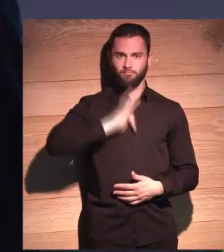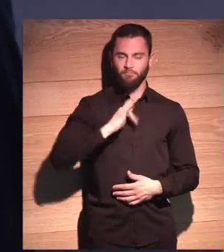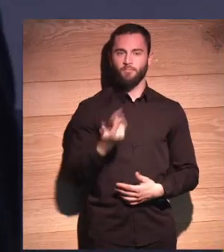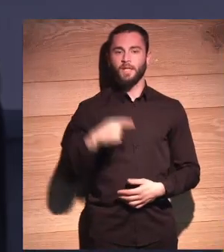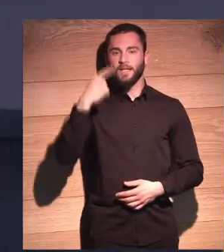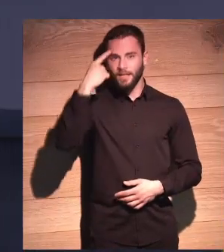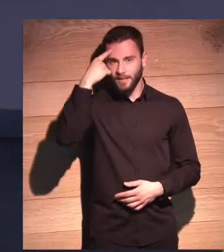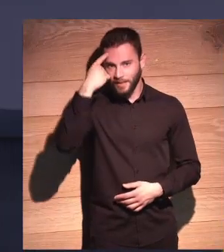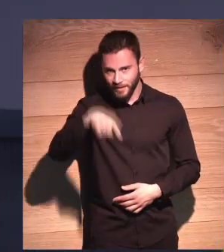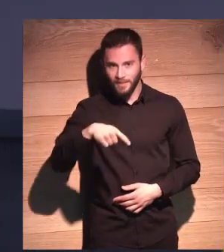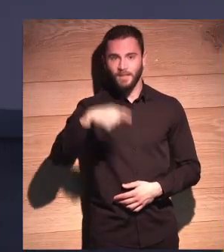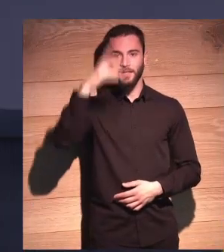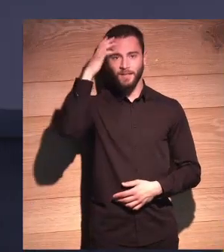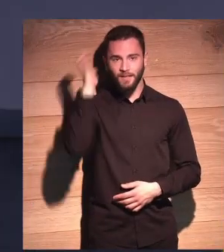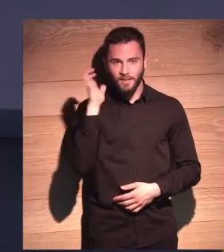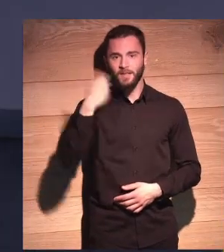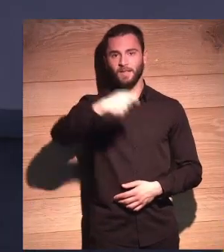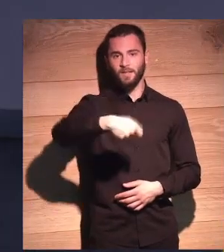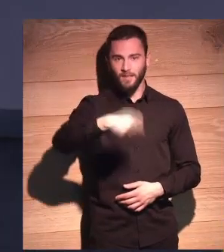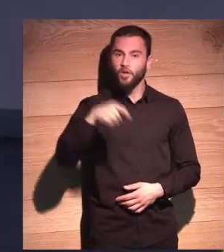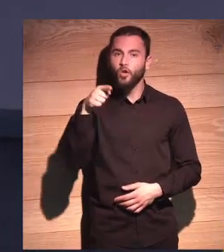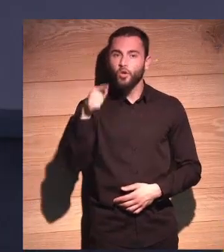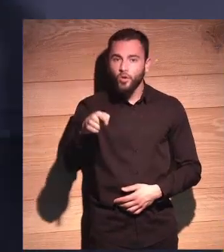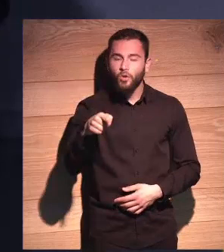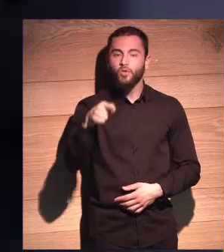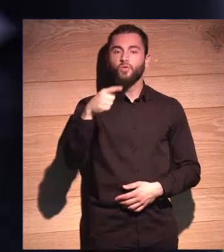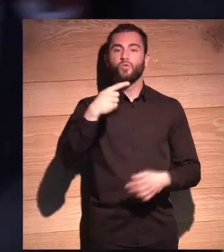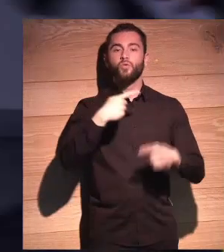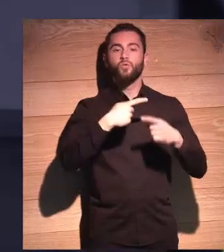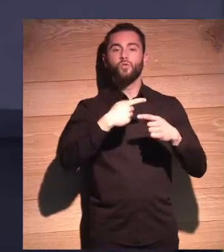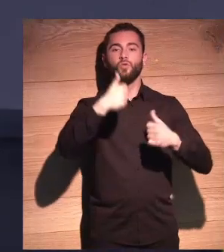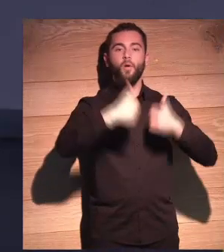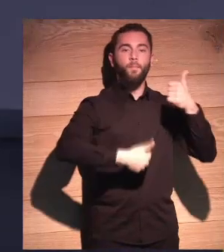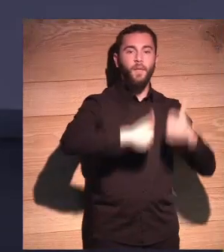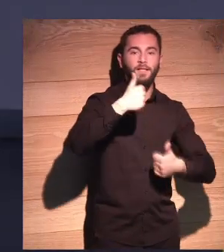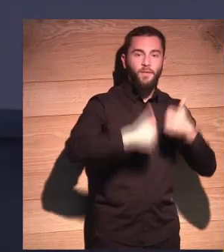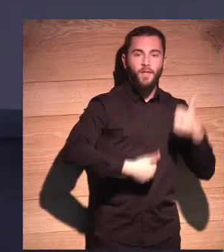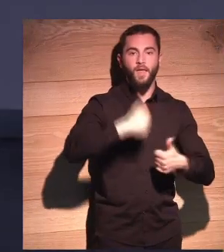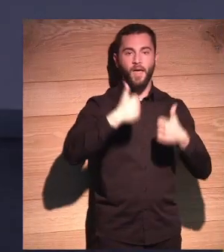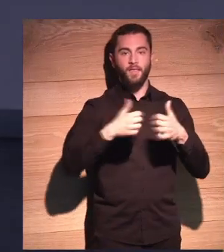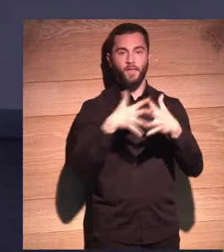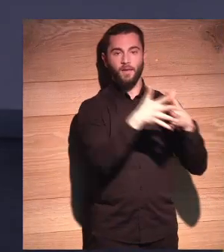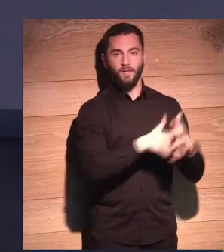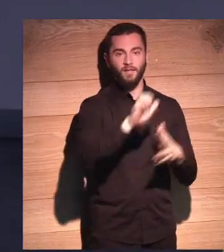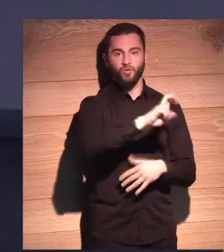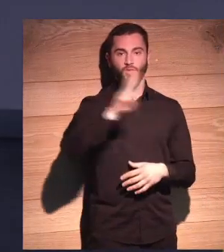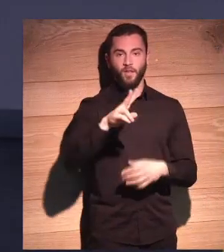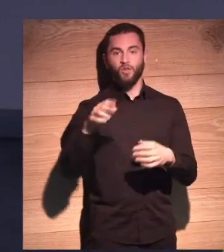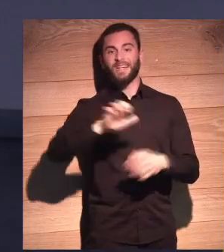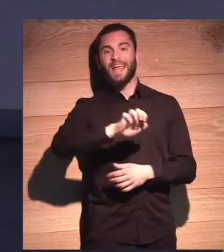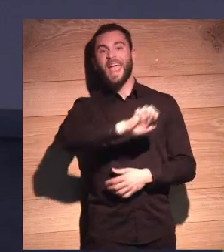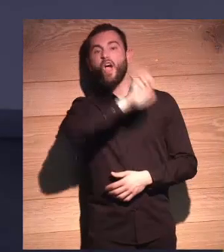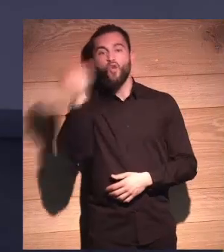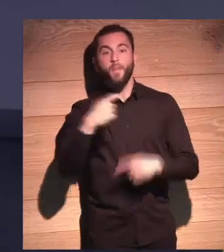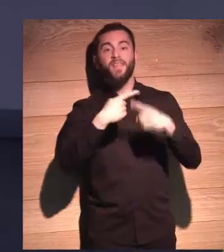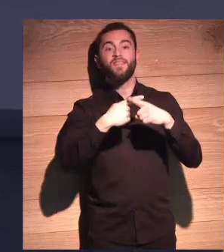¿sabe, canciller y presidente, cuál es la diferencia de competitividad entre Estados Unidos y Europa?